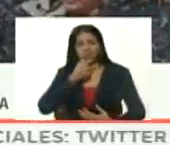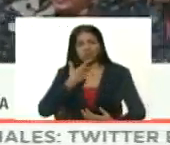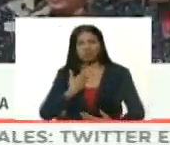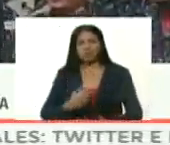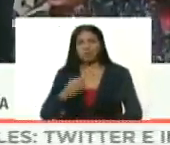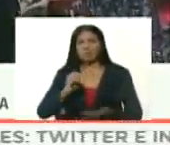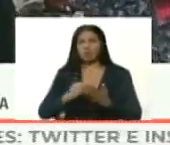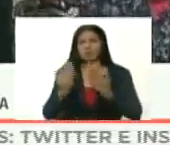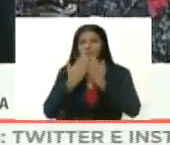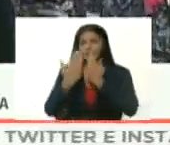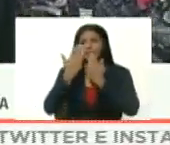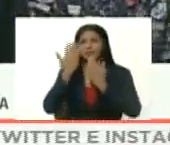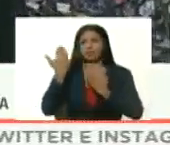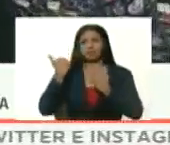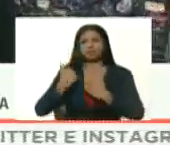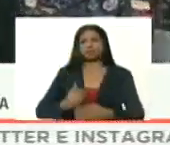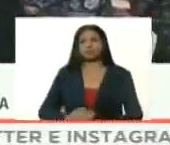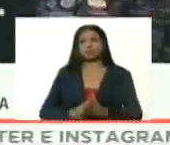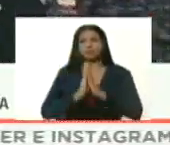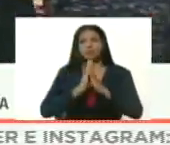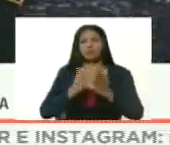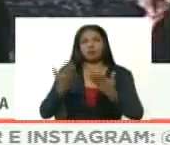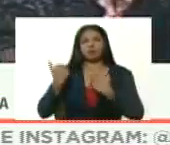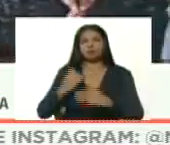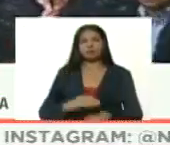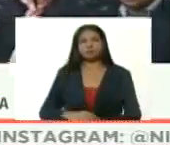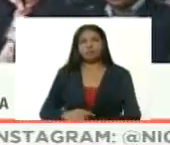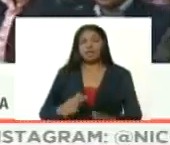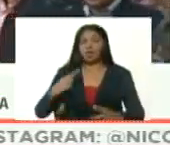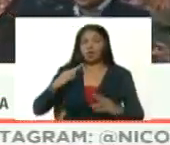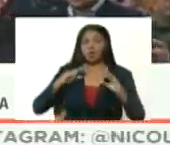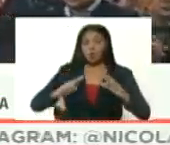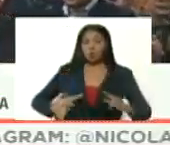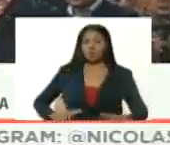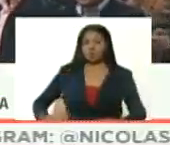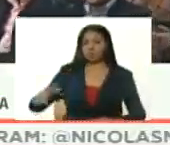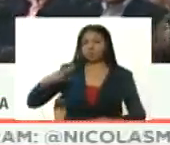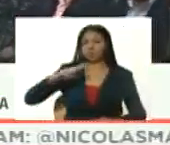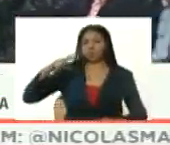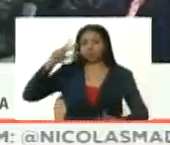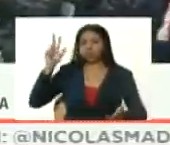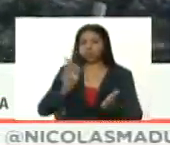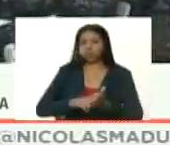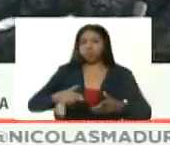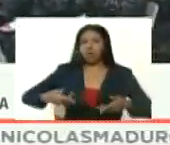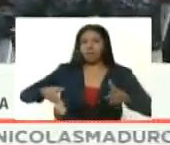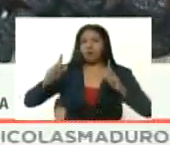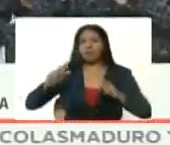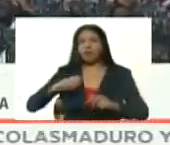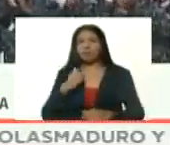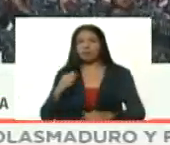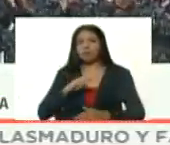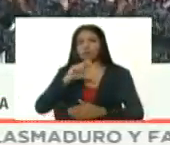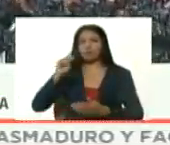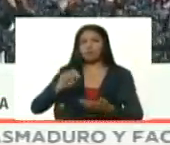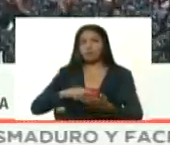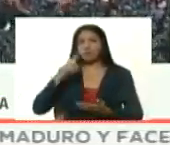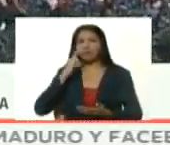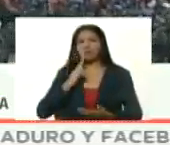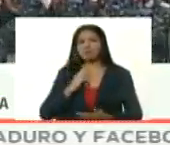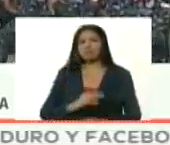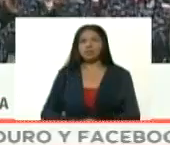Póngase aquí al frente, por favor, suban a la tarima. Este va a ser el uniforme de gala aprobado para la Policía Nacional